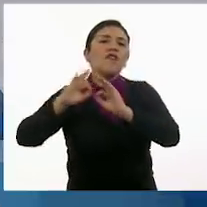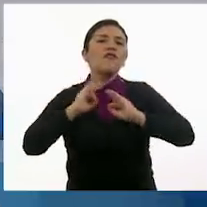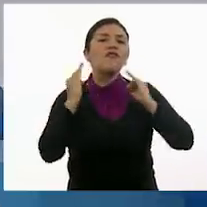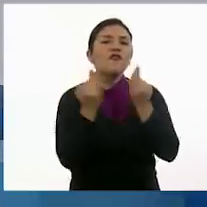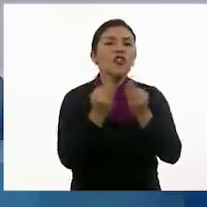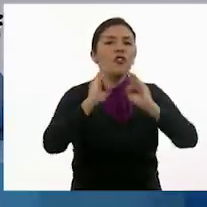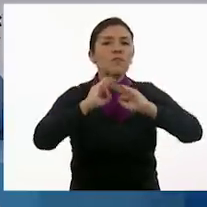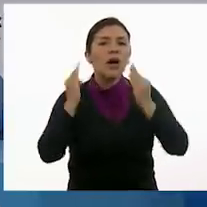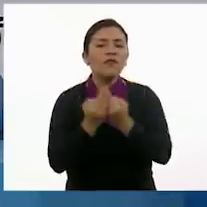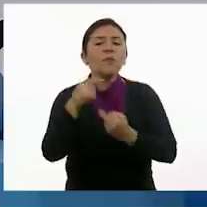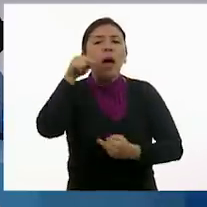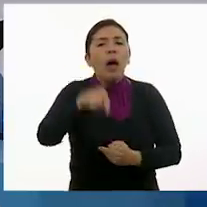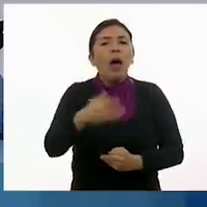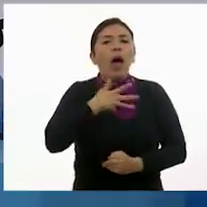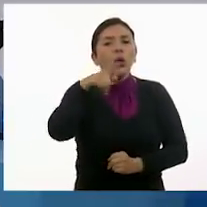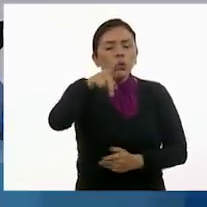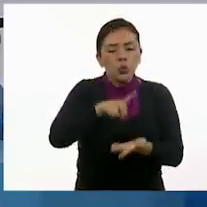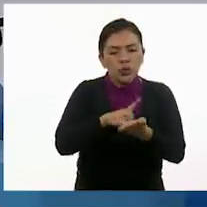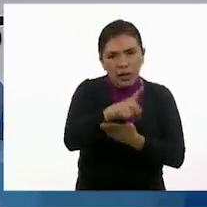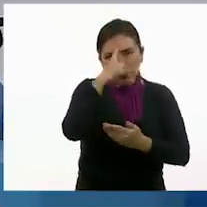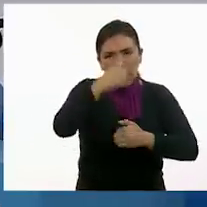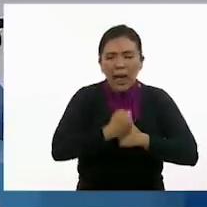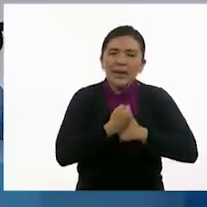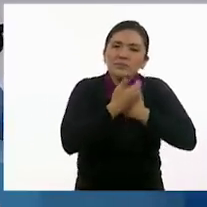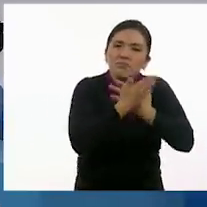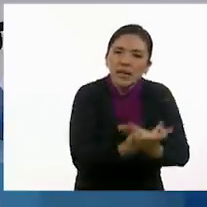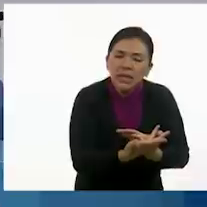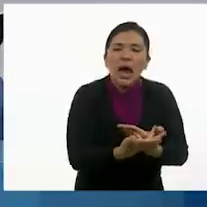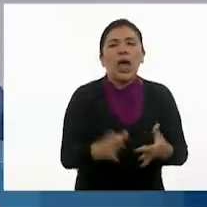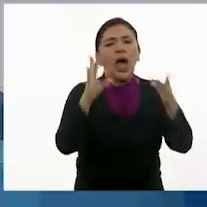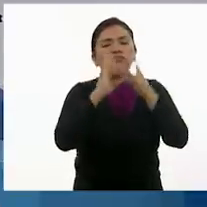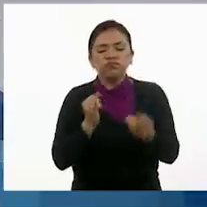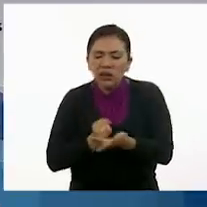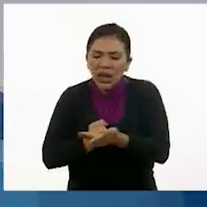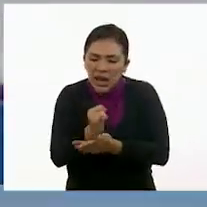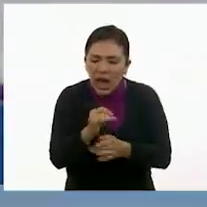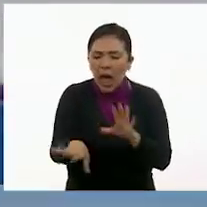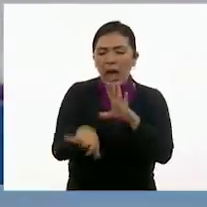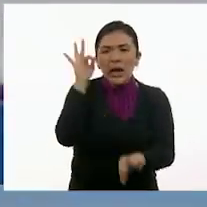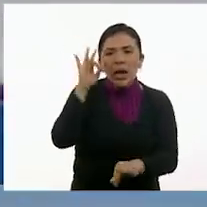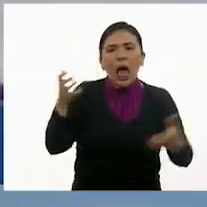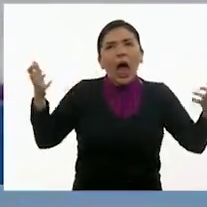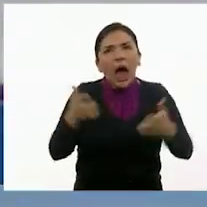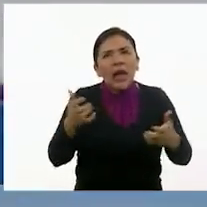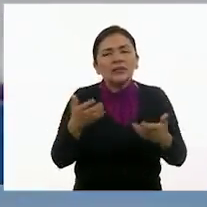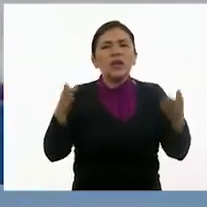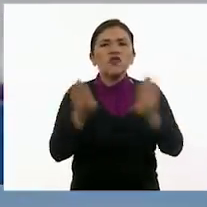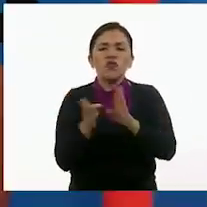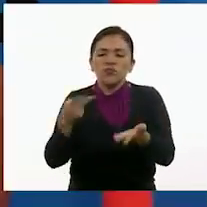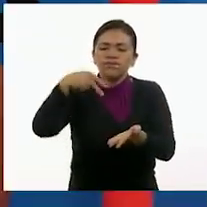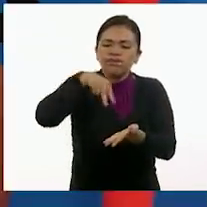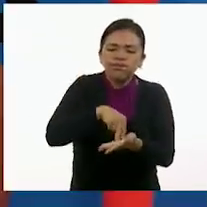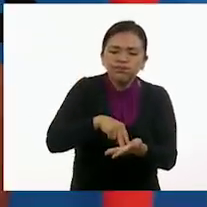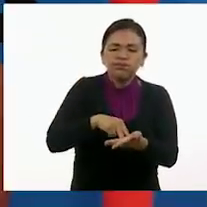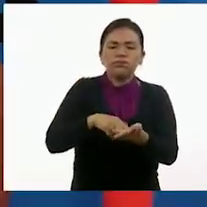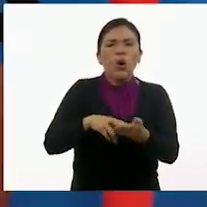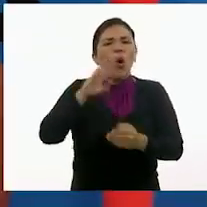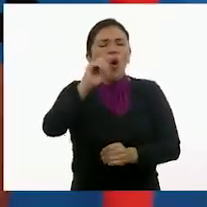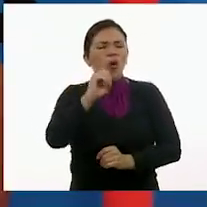formas porque tenemos el derecho a expresarnos, a elegir, a actuar, a crear, a disentir